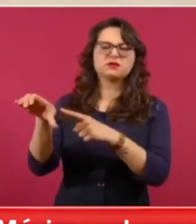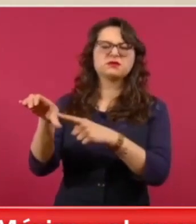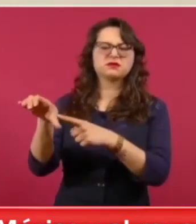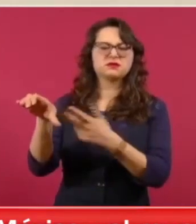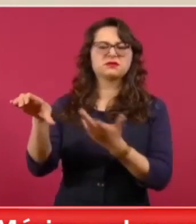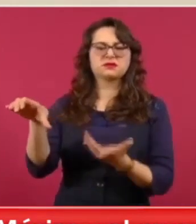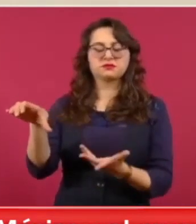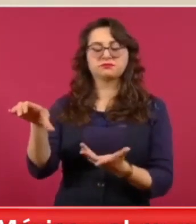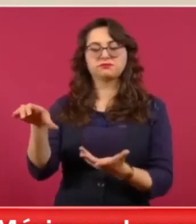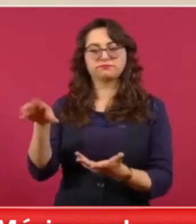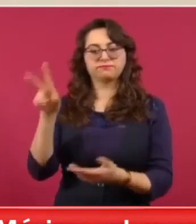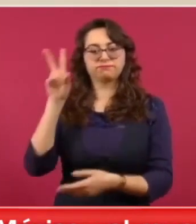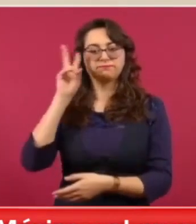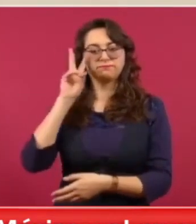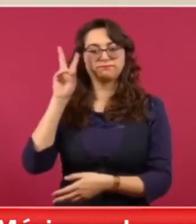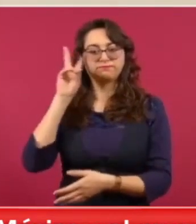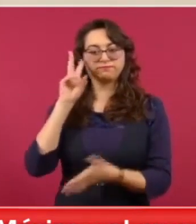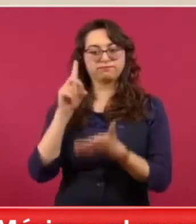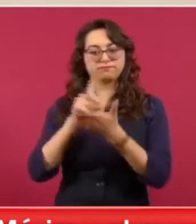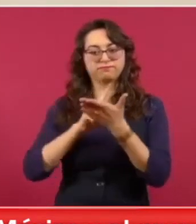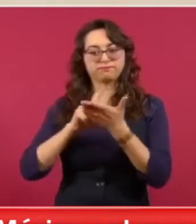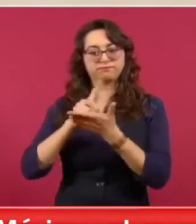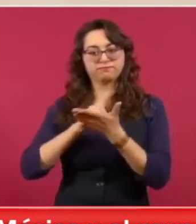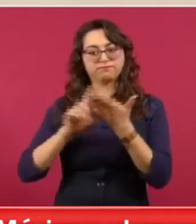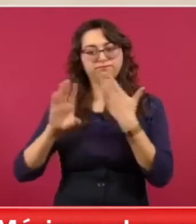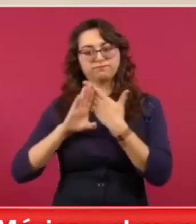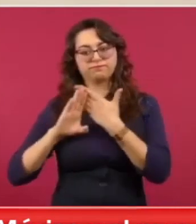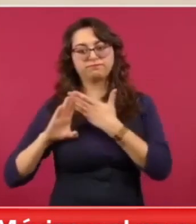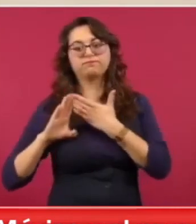sobre el consumo de droga,